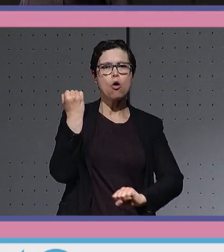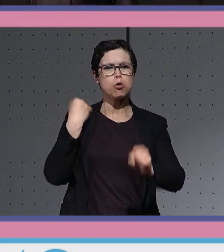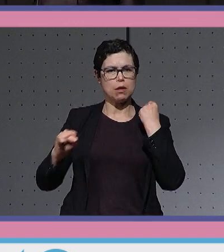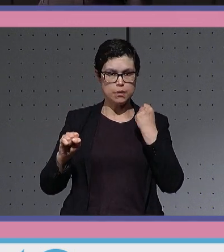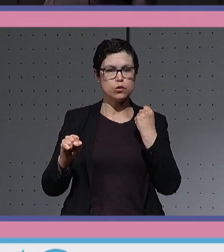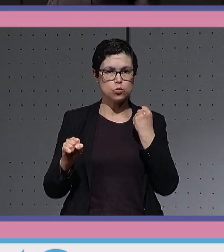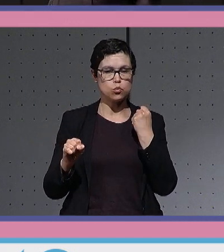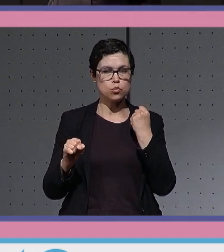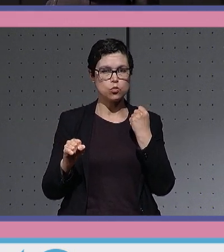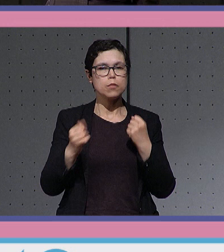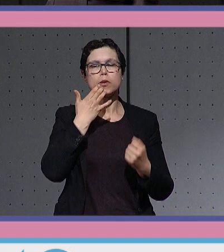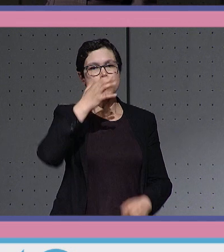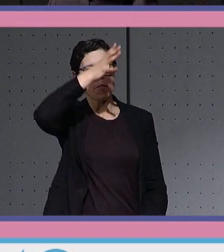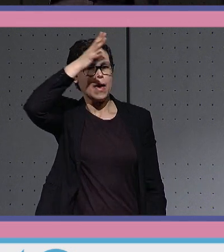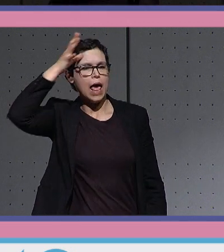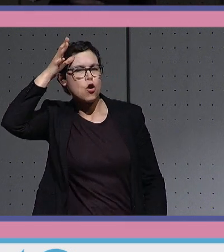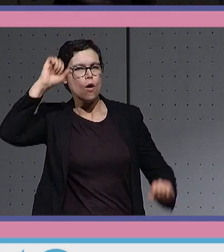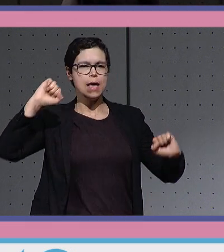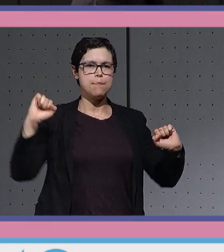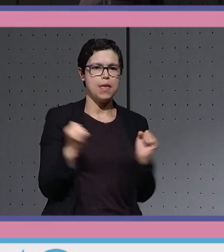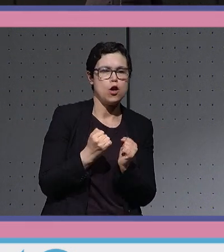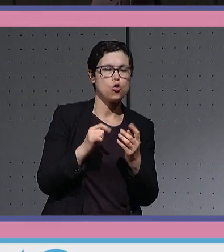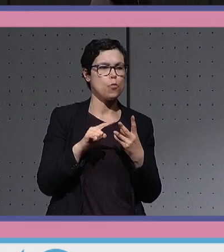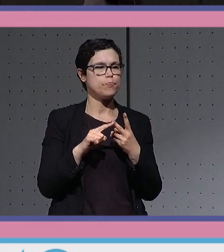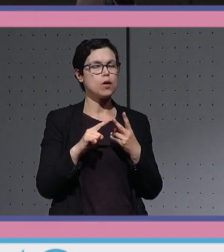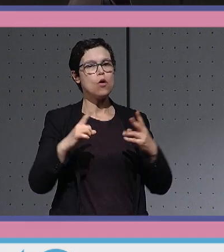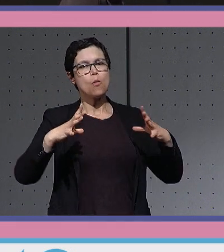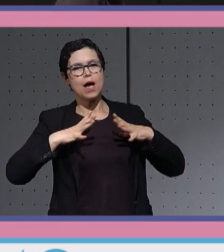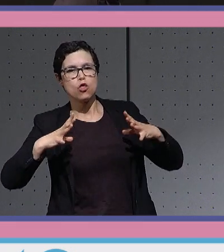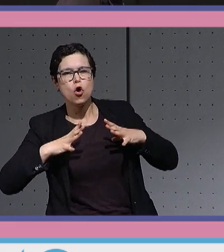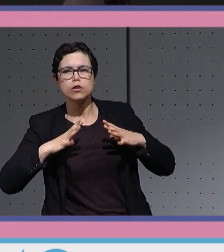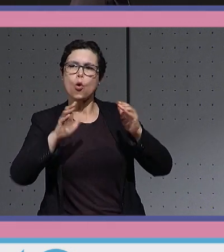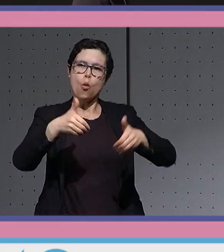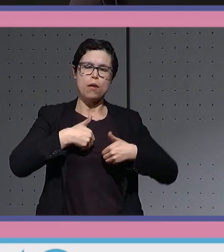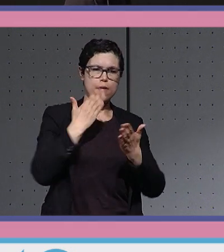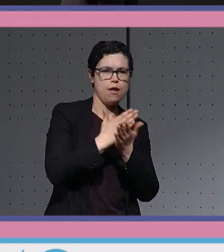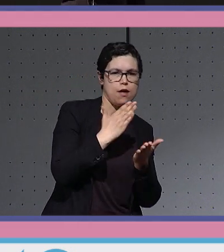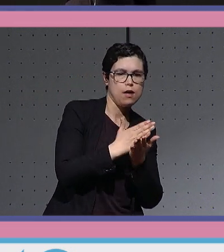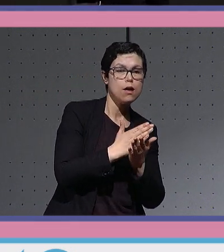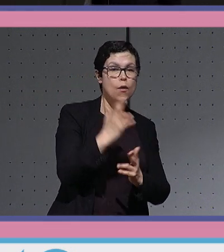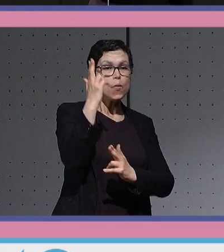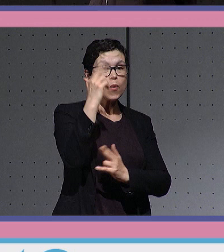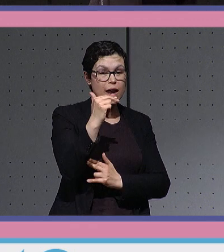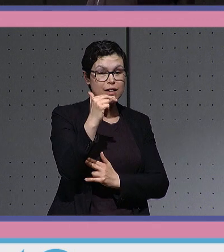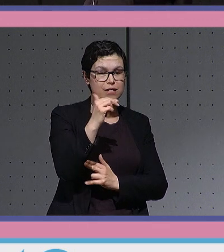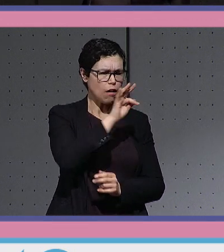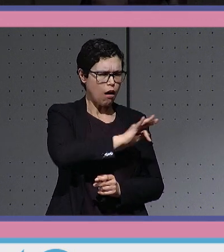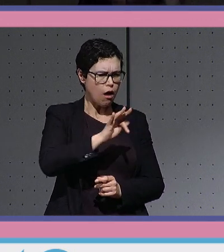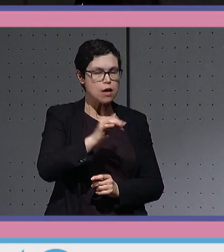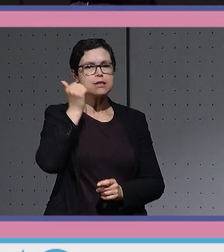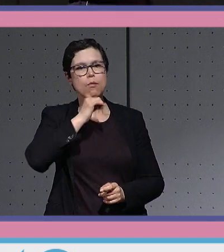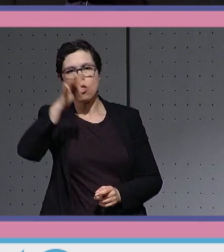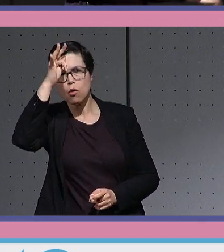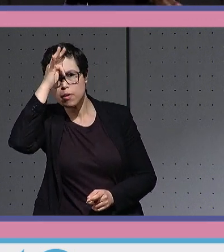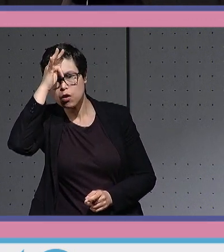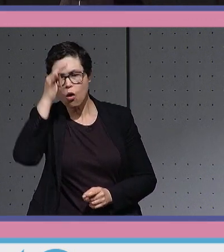De verano a invierno, de vacaciones a volver al curso, del viernes al sábado y domingo. Tenía un hermanito